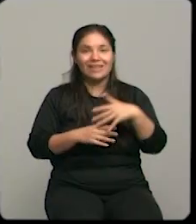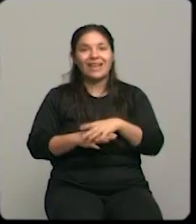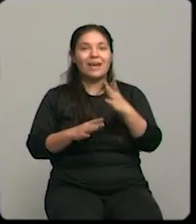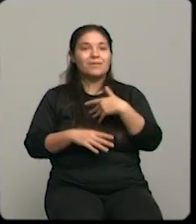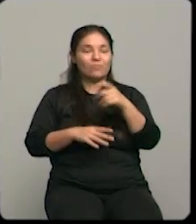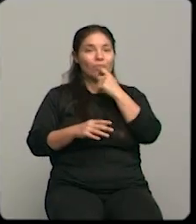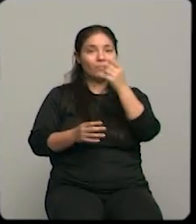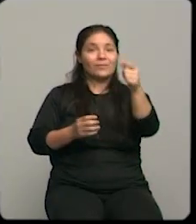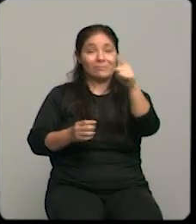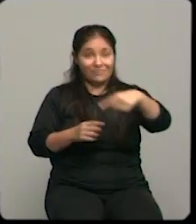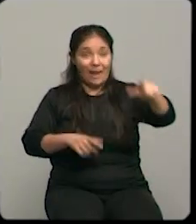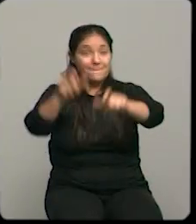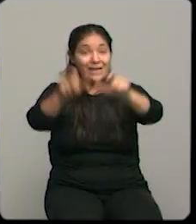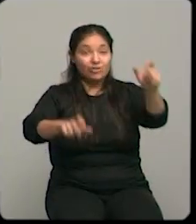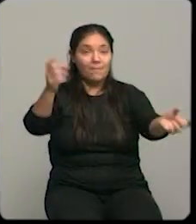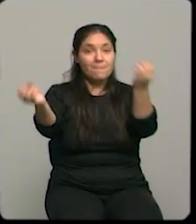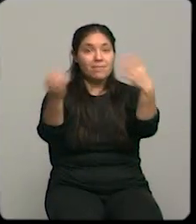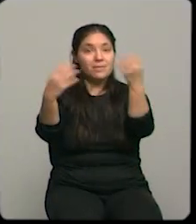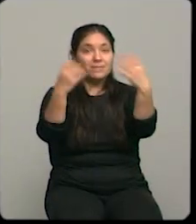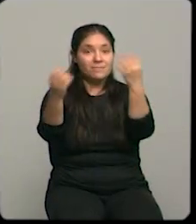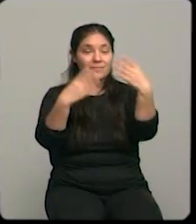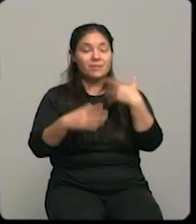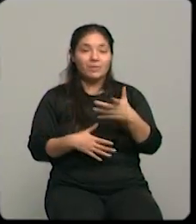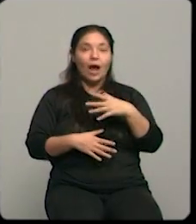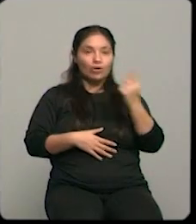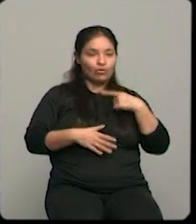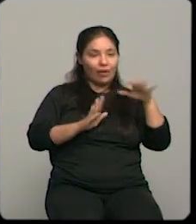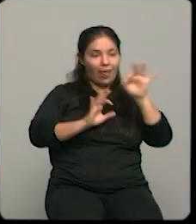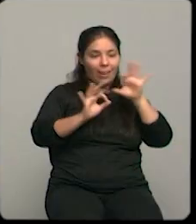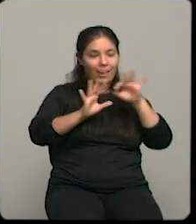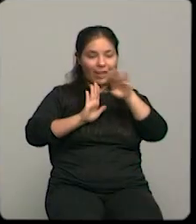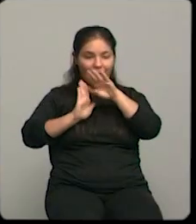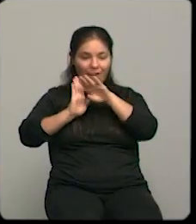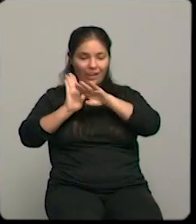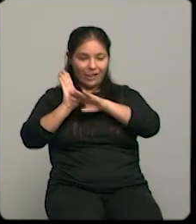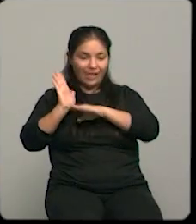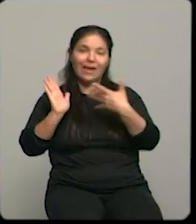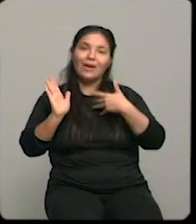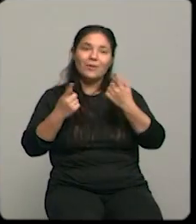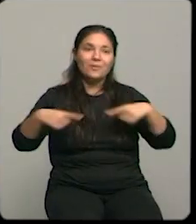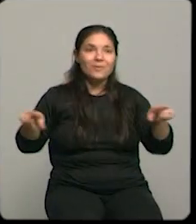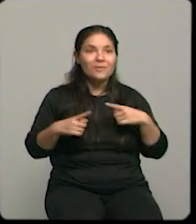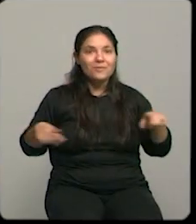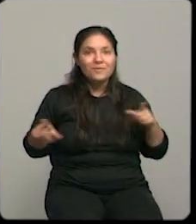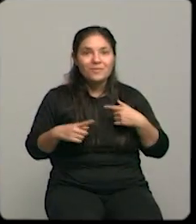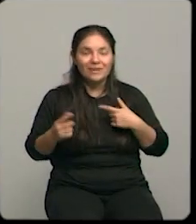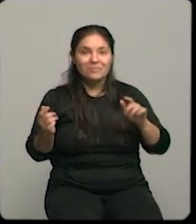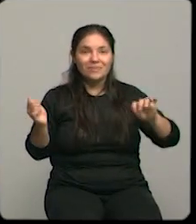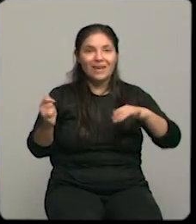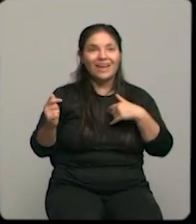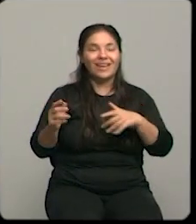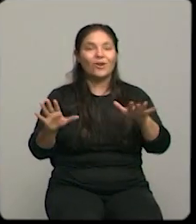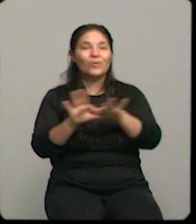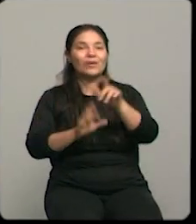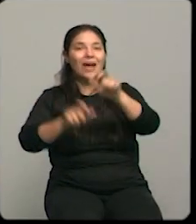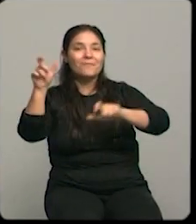filtro, pero lo logramos y la respuesta fue muy linda, porque la gente, cuando tocábamos, veías que muchos decían, esa la boté yo, es la que yo